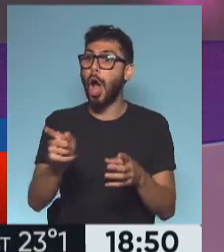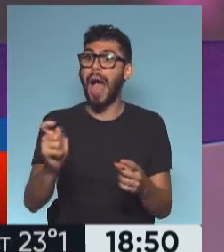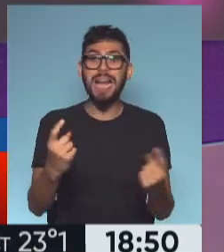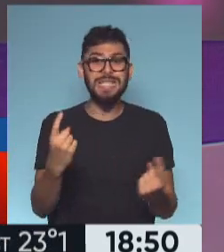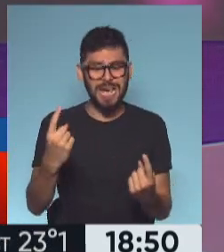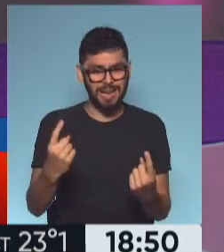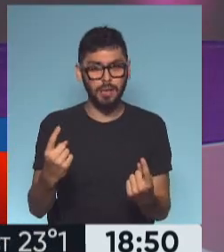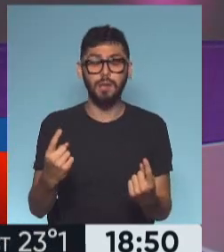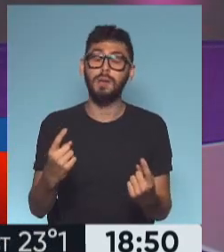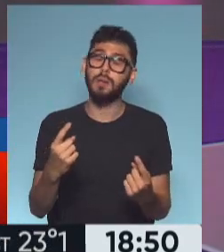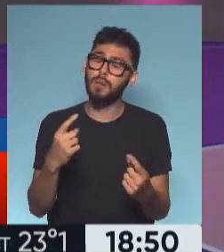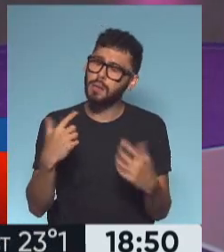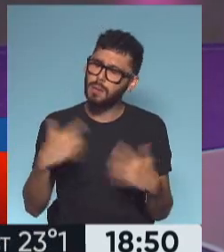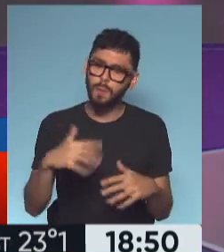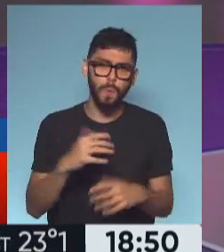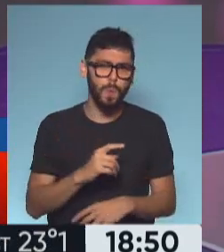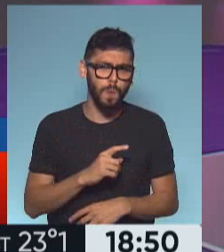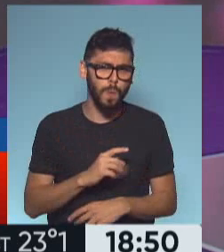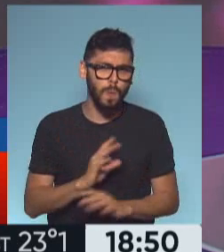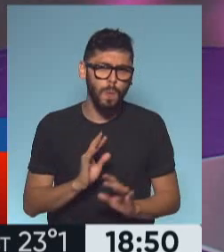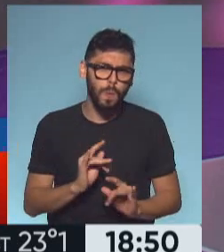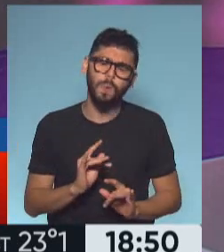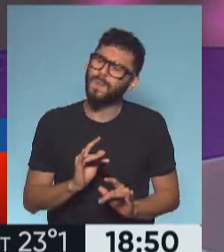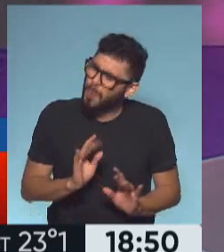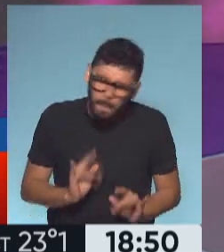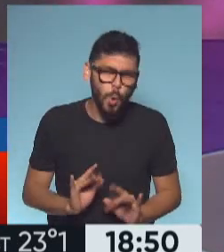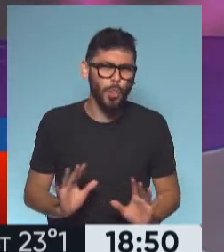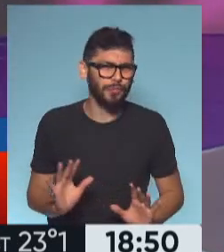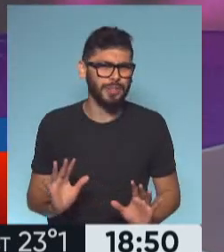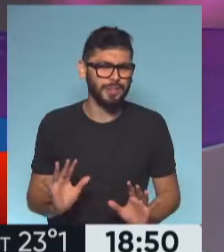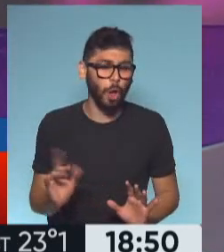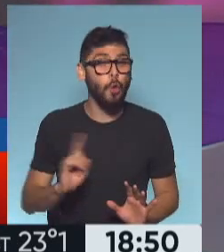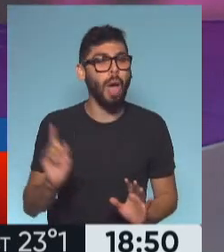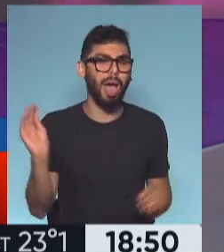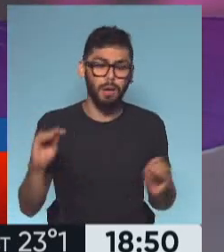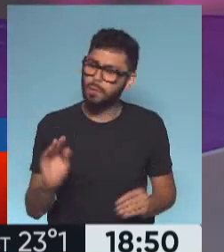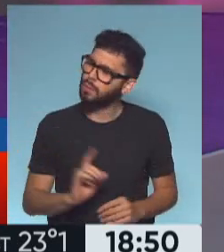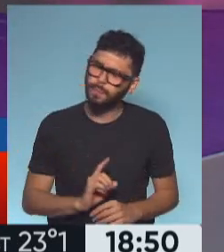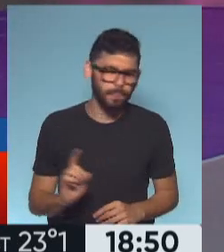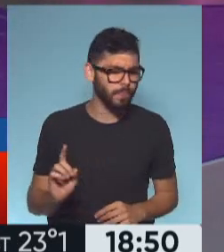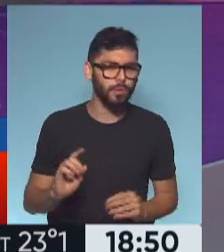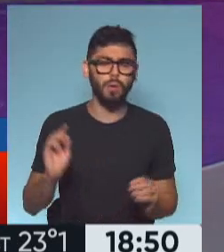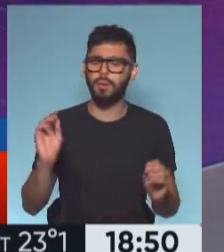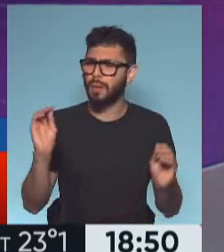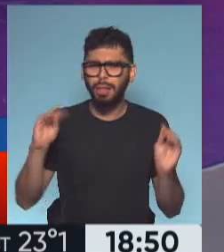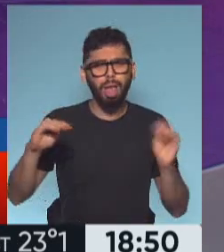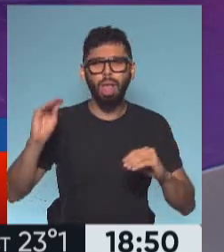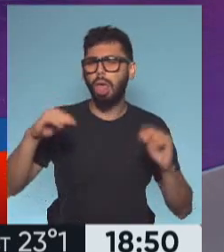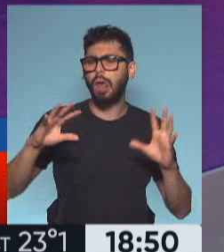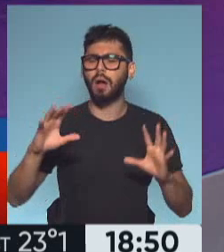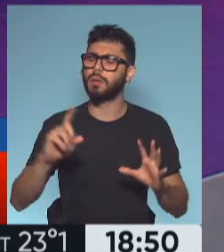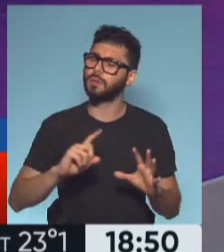duro, doctor, todo, suena pero es la durísimo, realidad que estamos viviendo. Suena durísimo. Y no es exageración. Esto no es exageración. No, si no tomamos